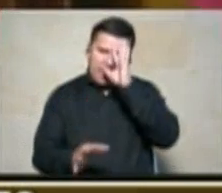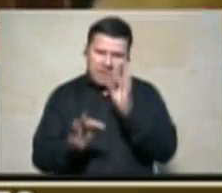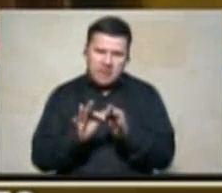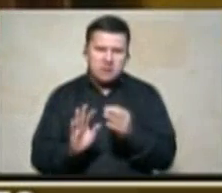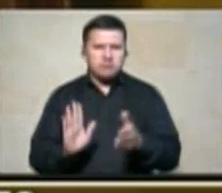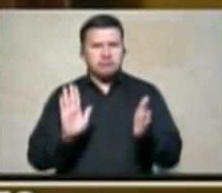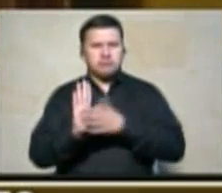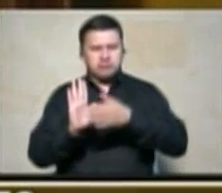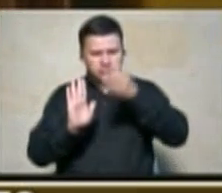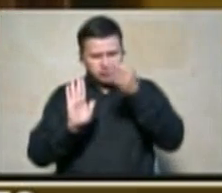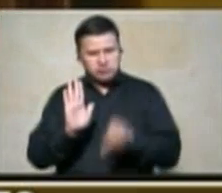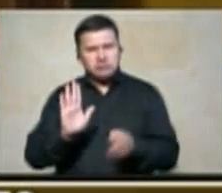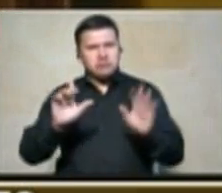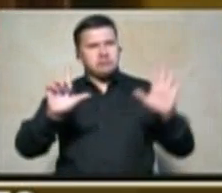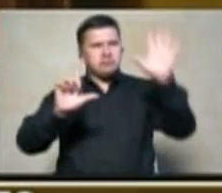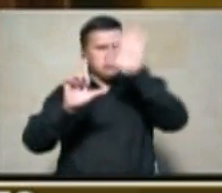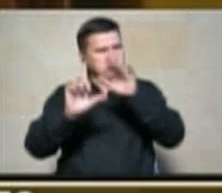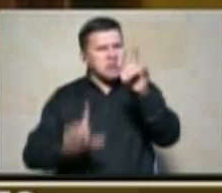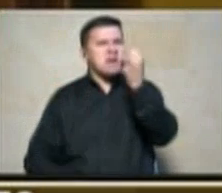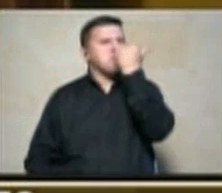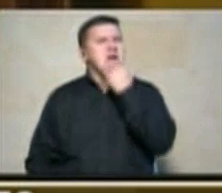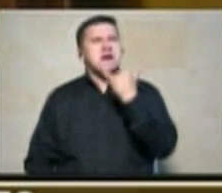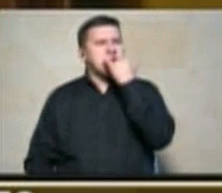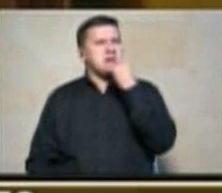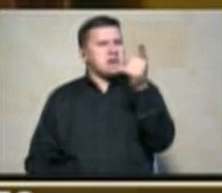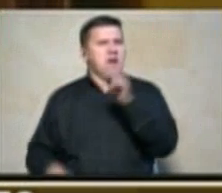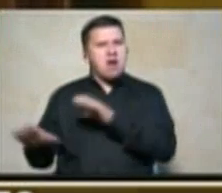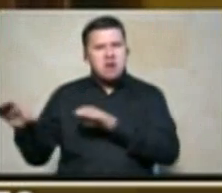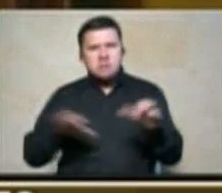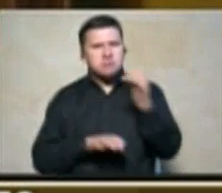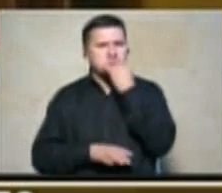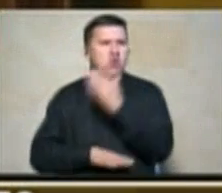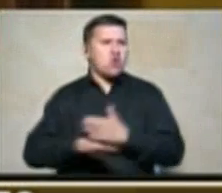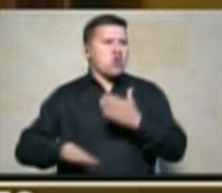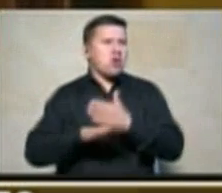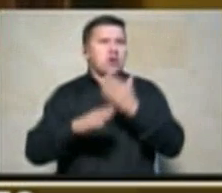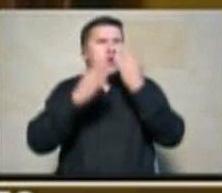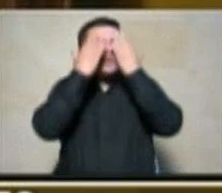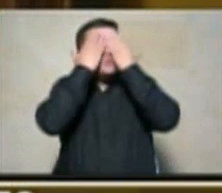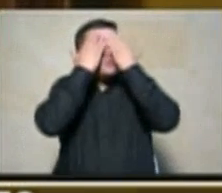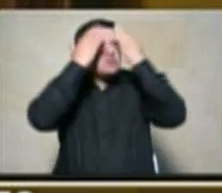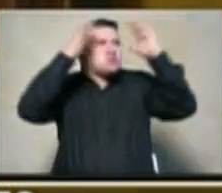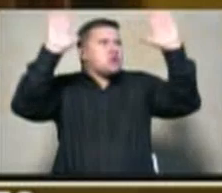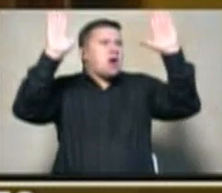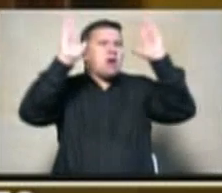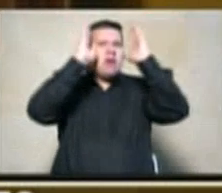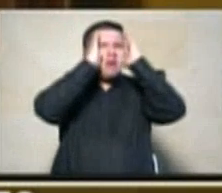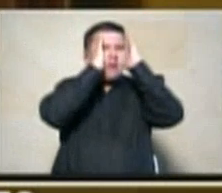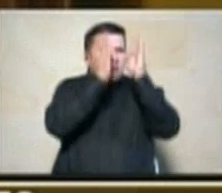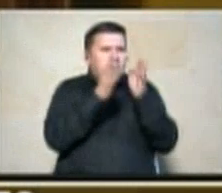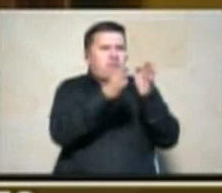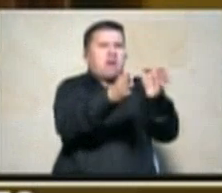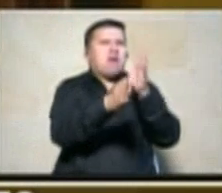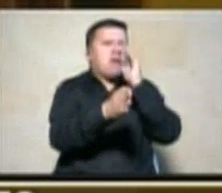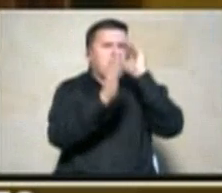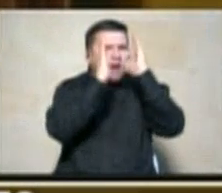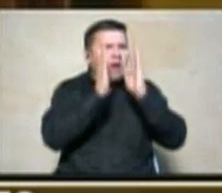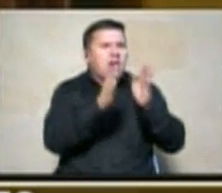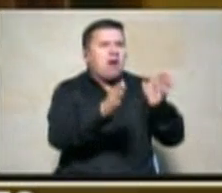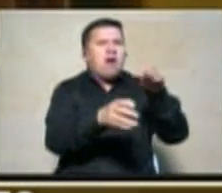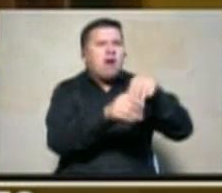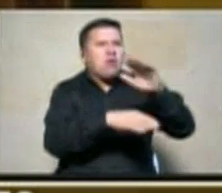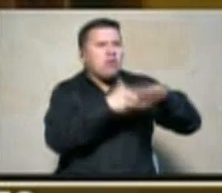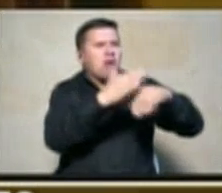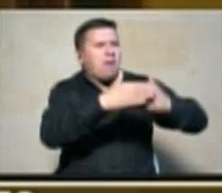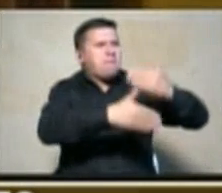del desconocimiento de esa ruta, de todos esos procesos donde han habido alteraciones de firma,